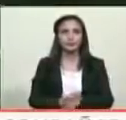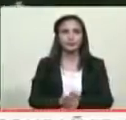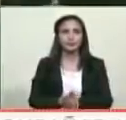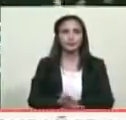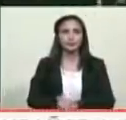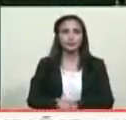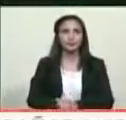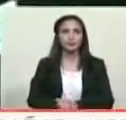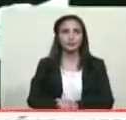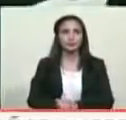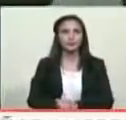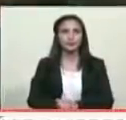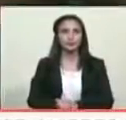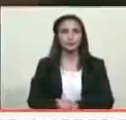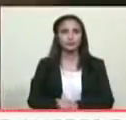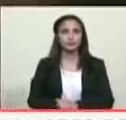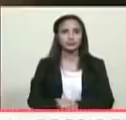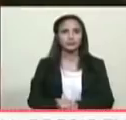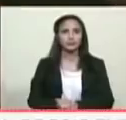A continuación,